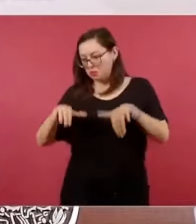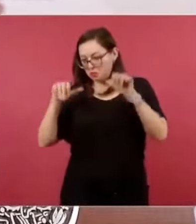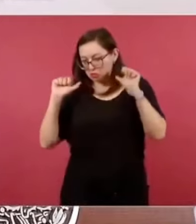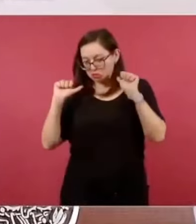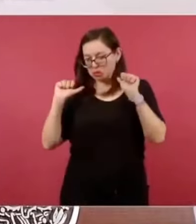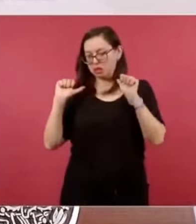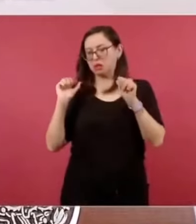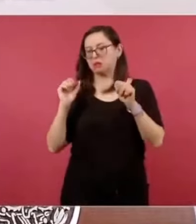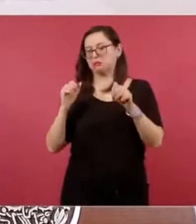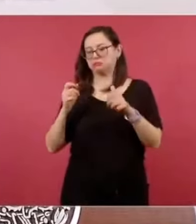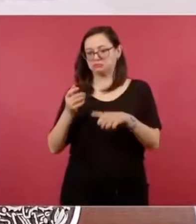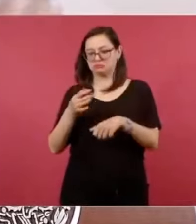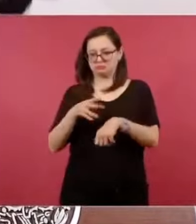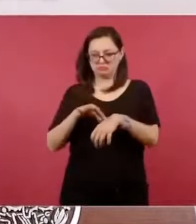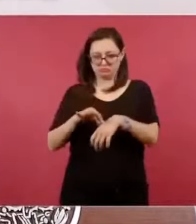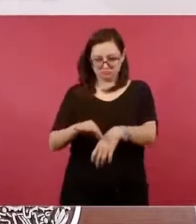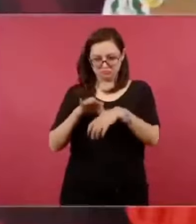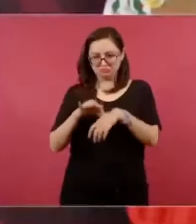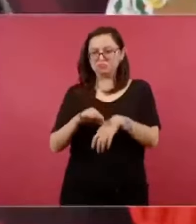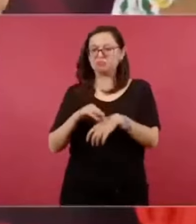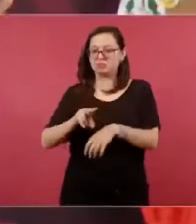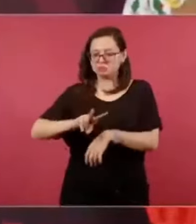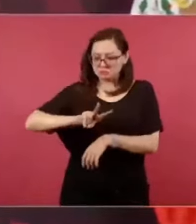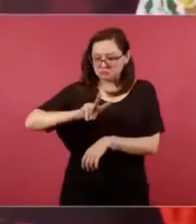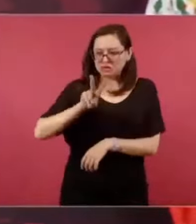es mucho, pero lo presume